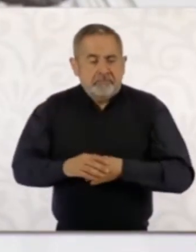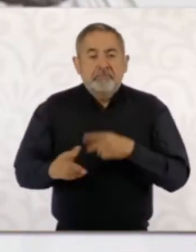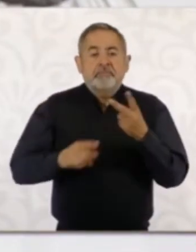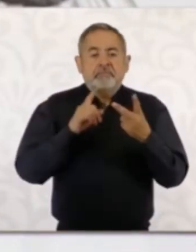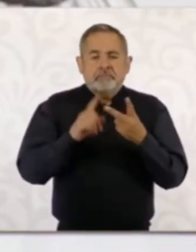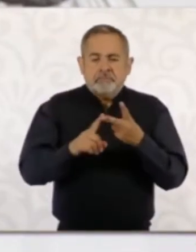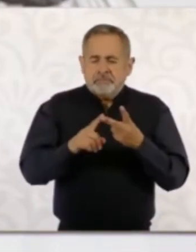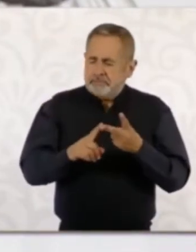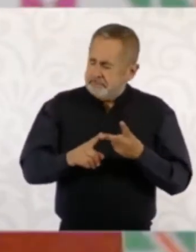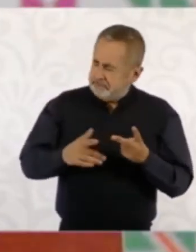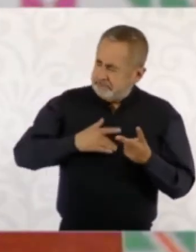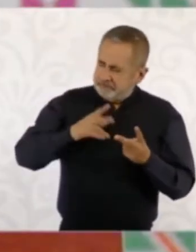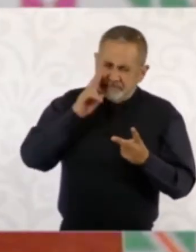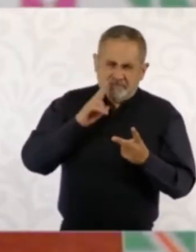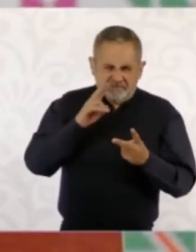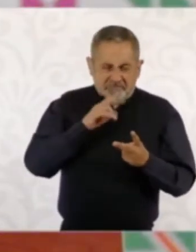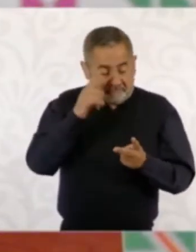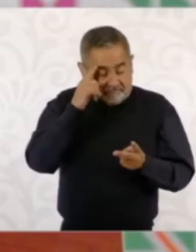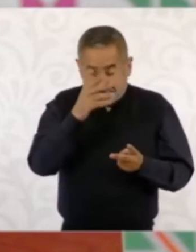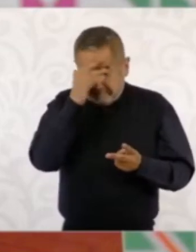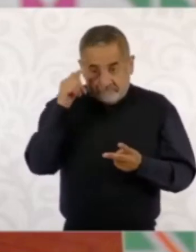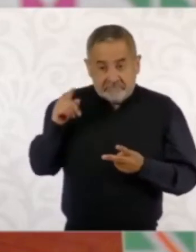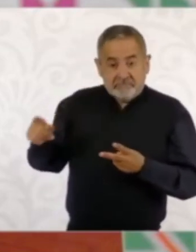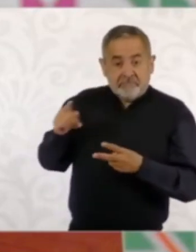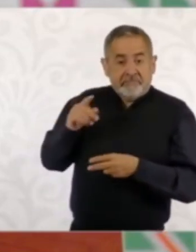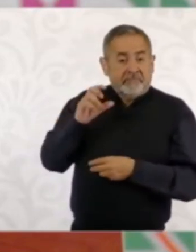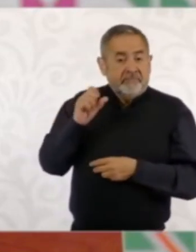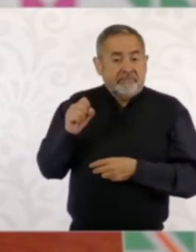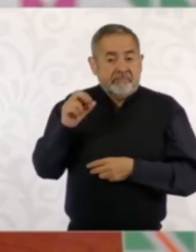que checar si sí lo envió Relaciones Exteriores.